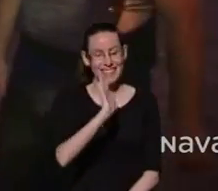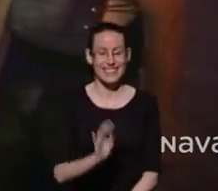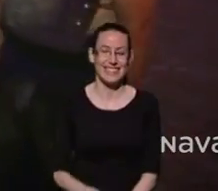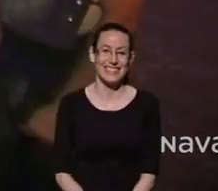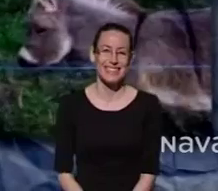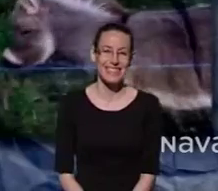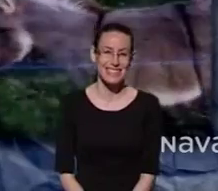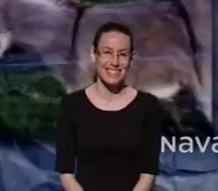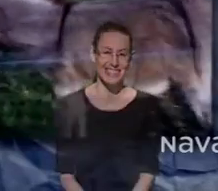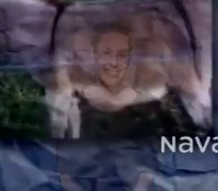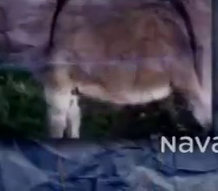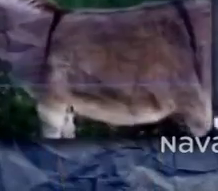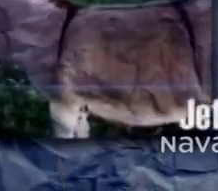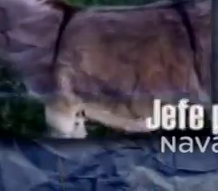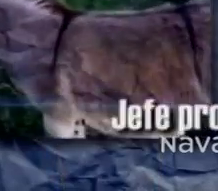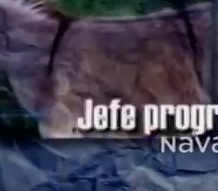Gracias.